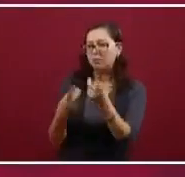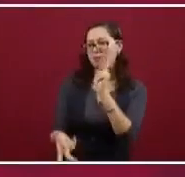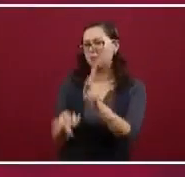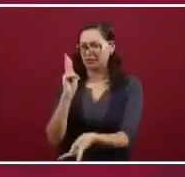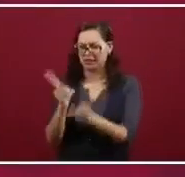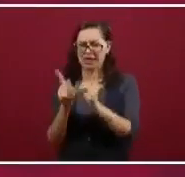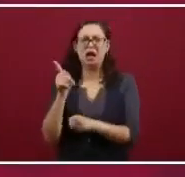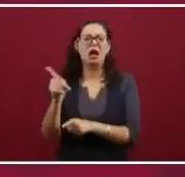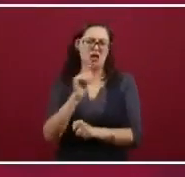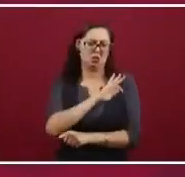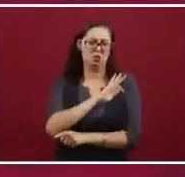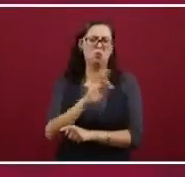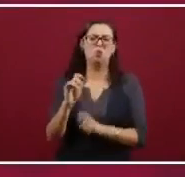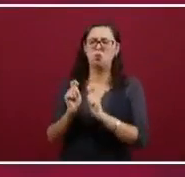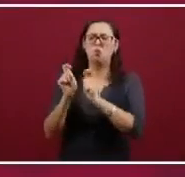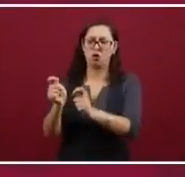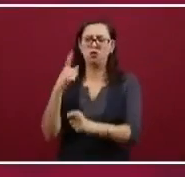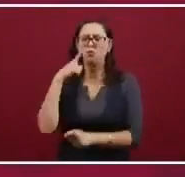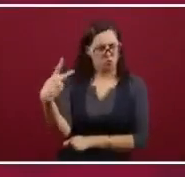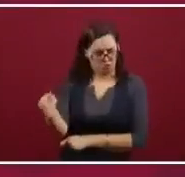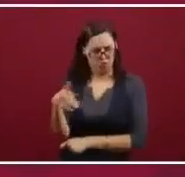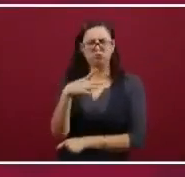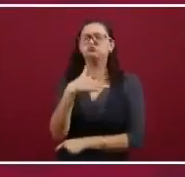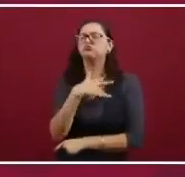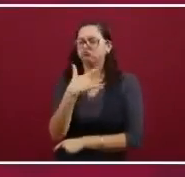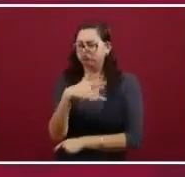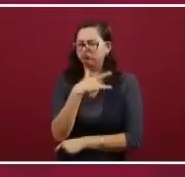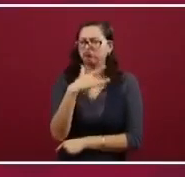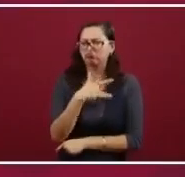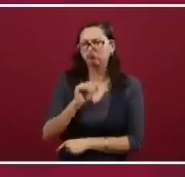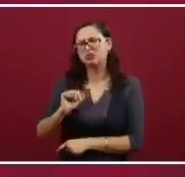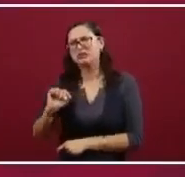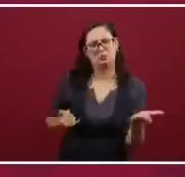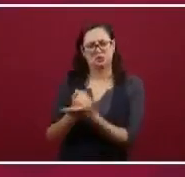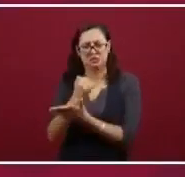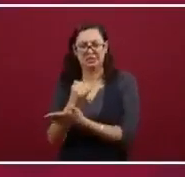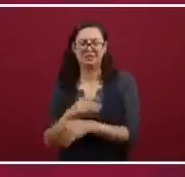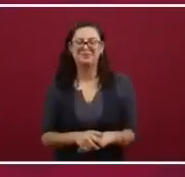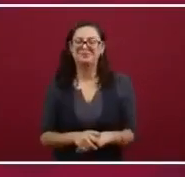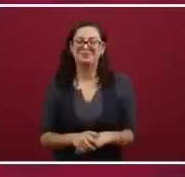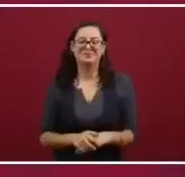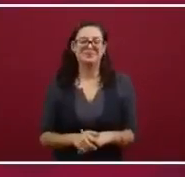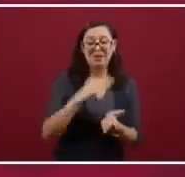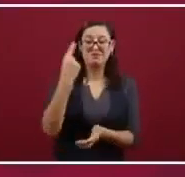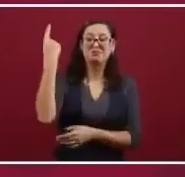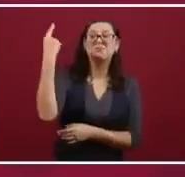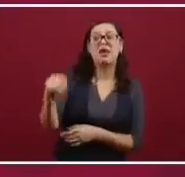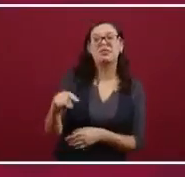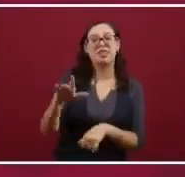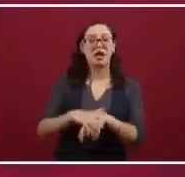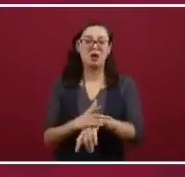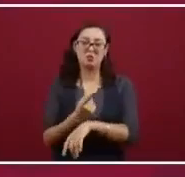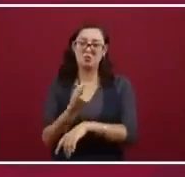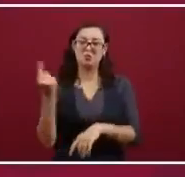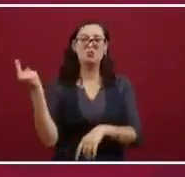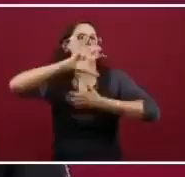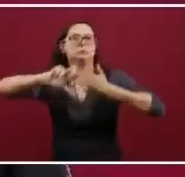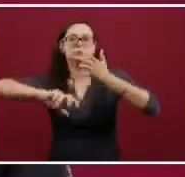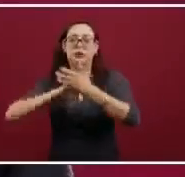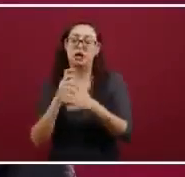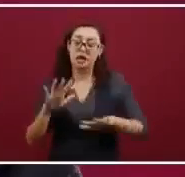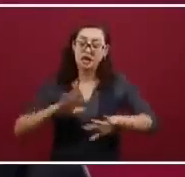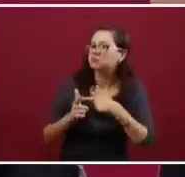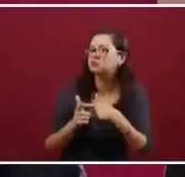criterio apropiado, decida. Tuvimos que hacer esto porque era un desorden. A pesar de que cambió la